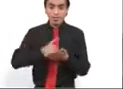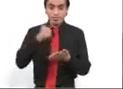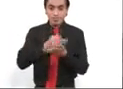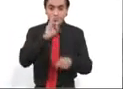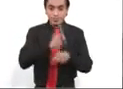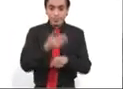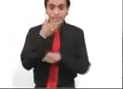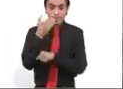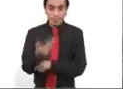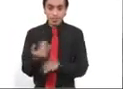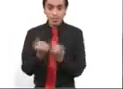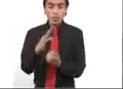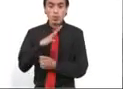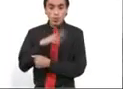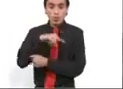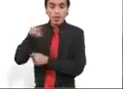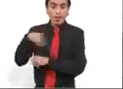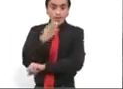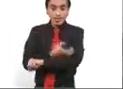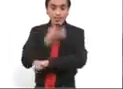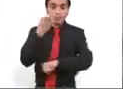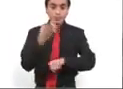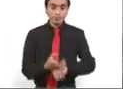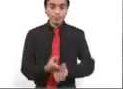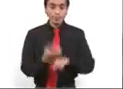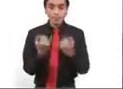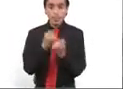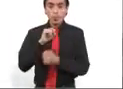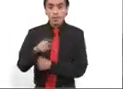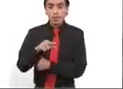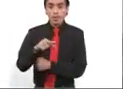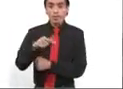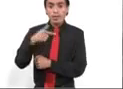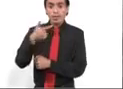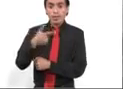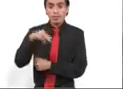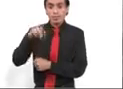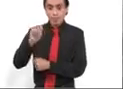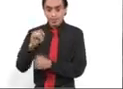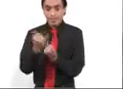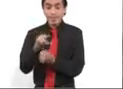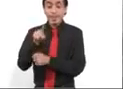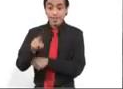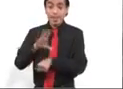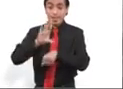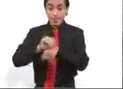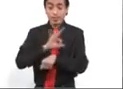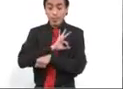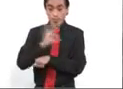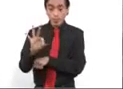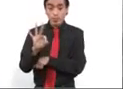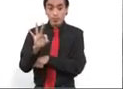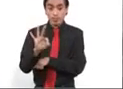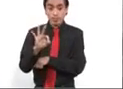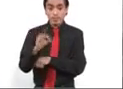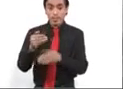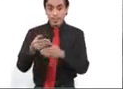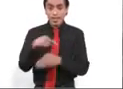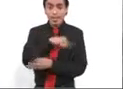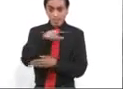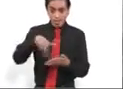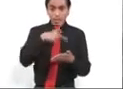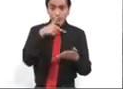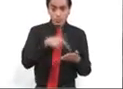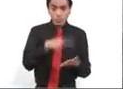muchas gracias también a mis compañeros, bueno, por supuesto a GMT, que ha permitido que tenía este patio para